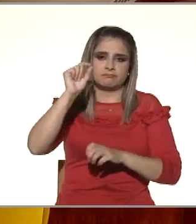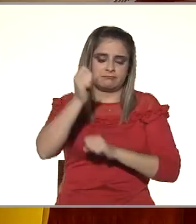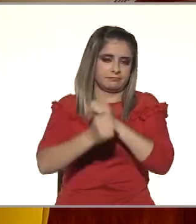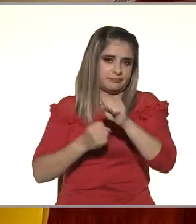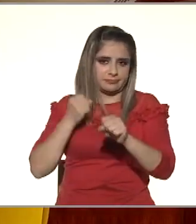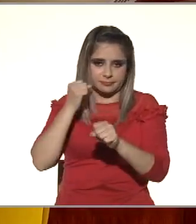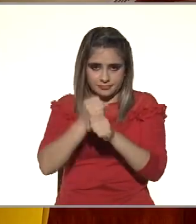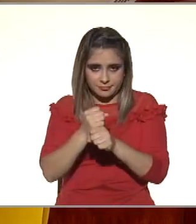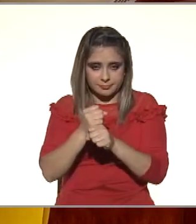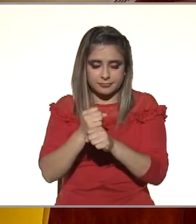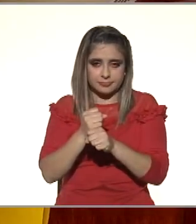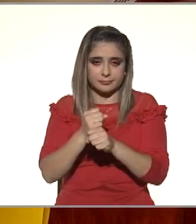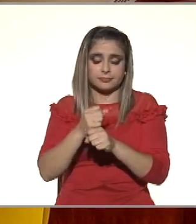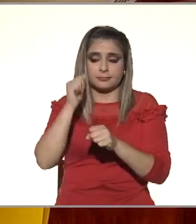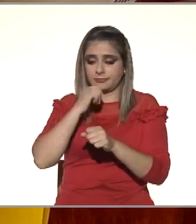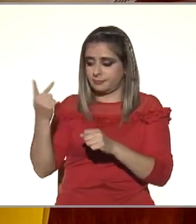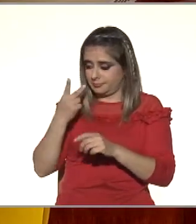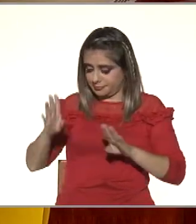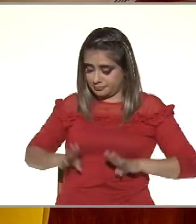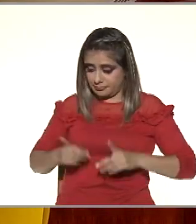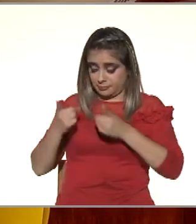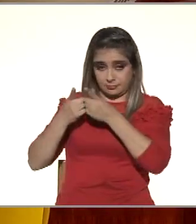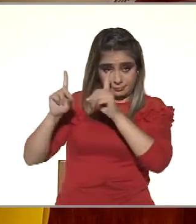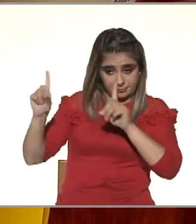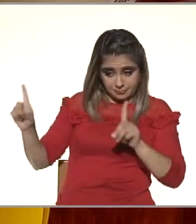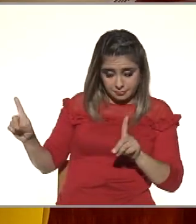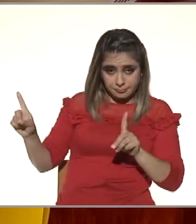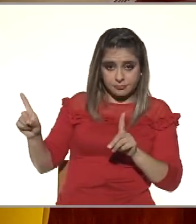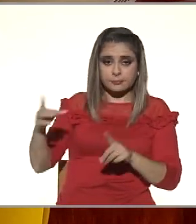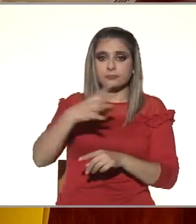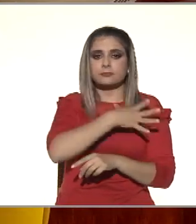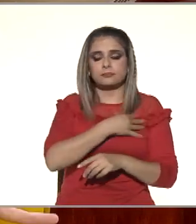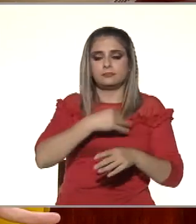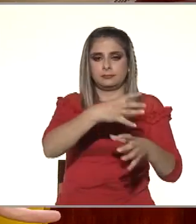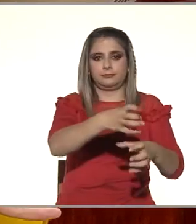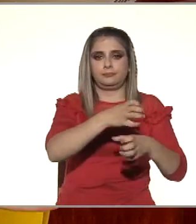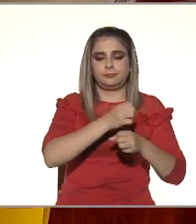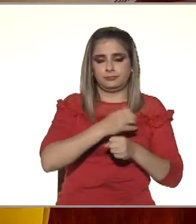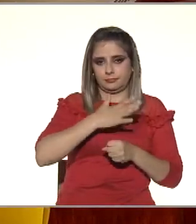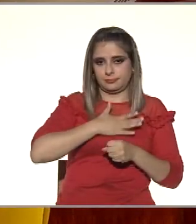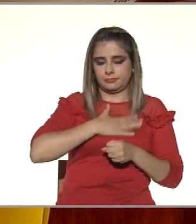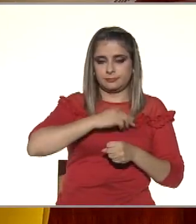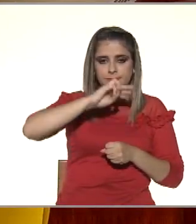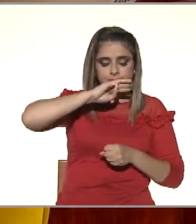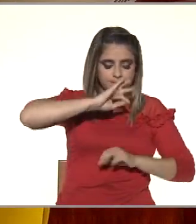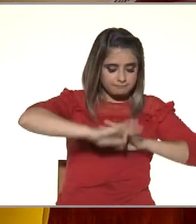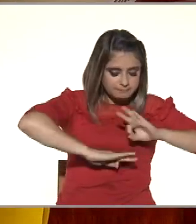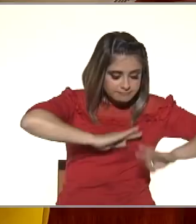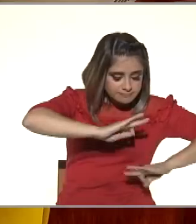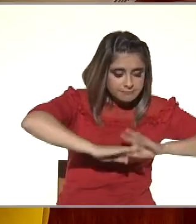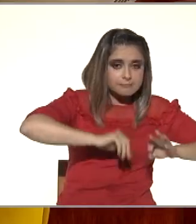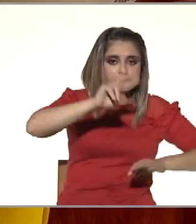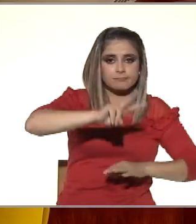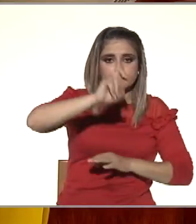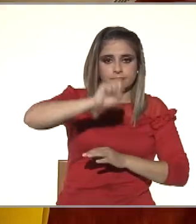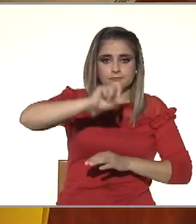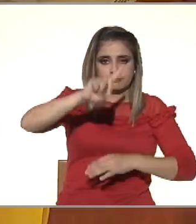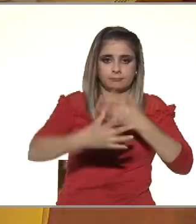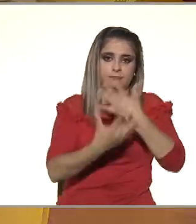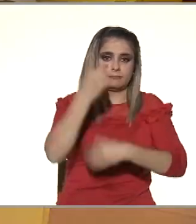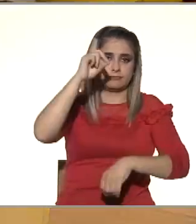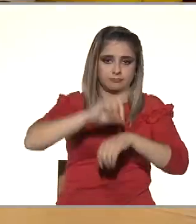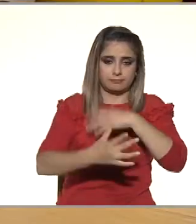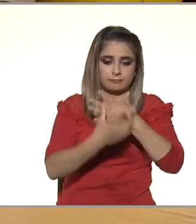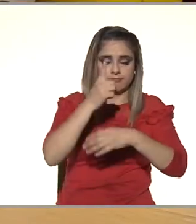años lo normal en una pareja divorciada era que los hijos se quedaban con la mamá y pasaban un fin de semana cada 15 días